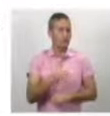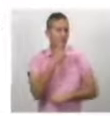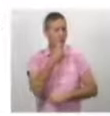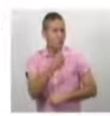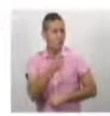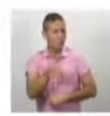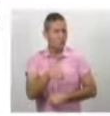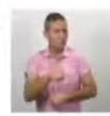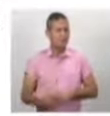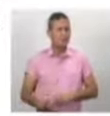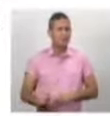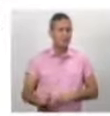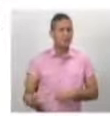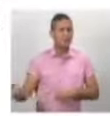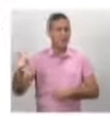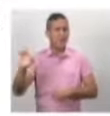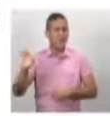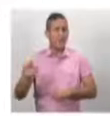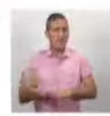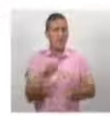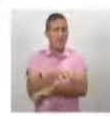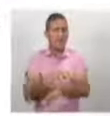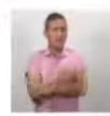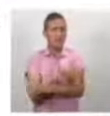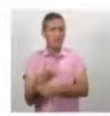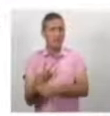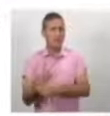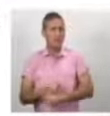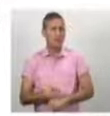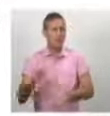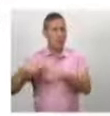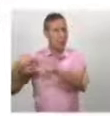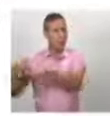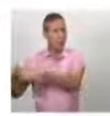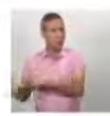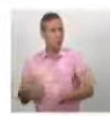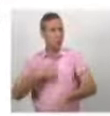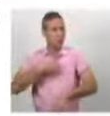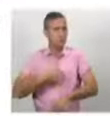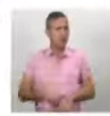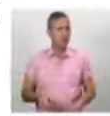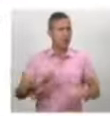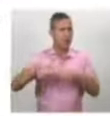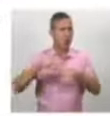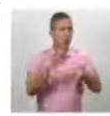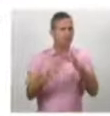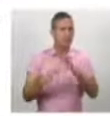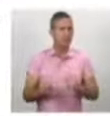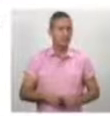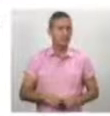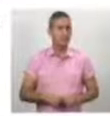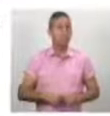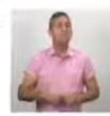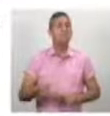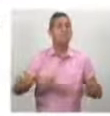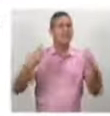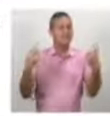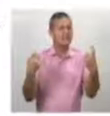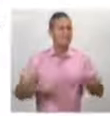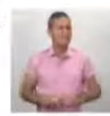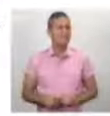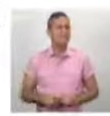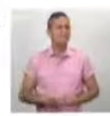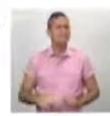encontramos en las células eucariotas, animales y vegetales. Hay otros y que tienen otras funciones. Pero es